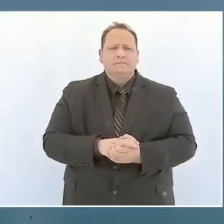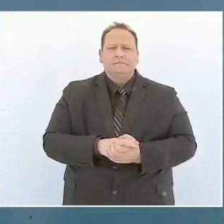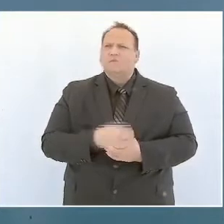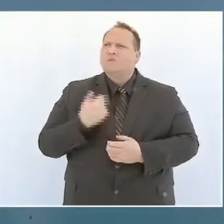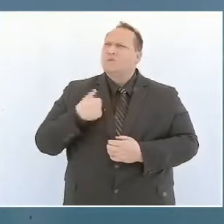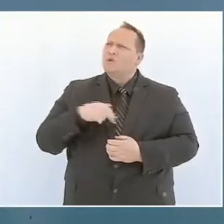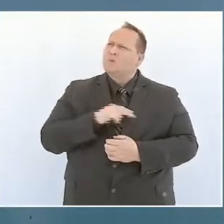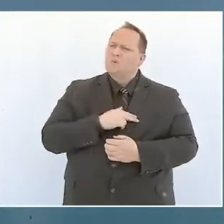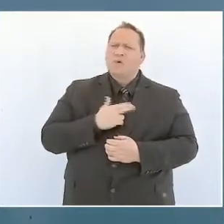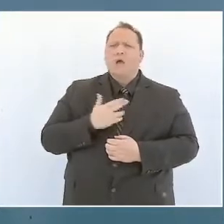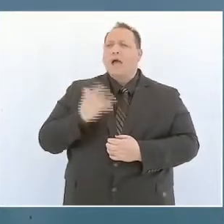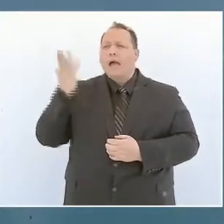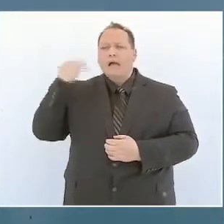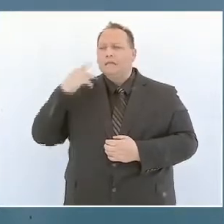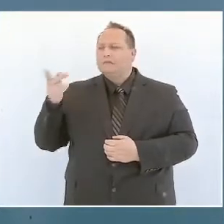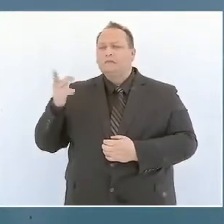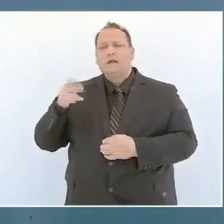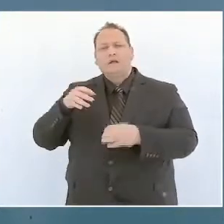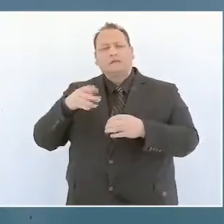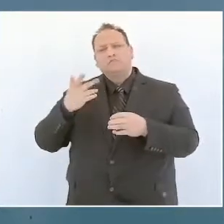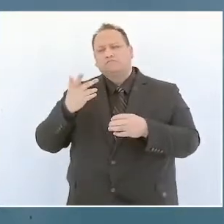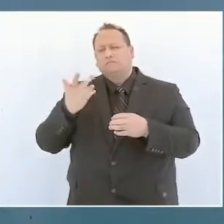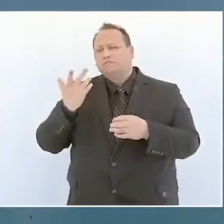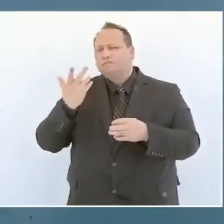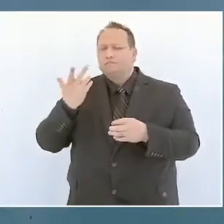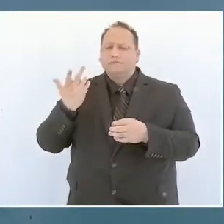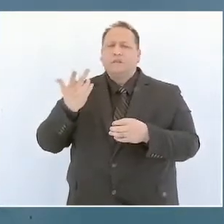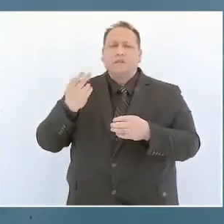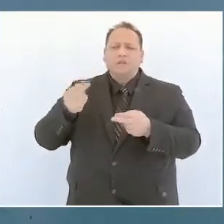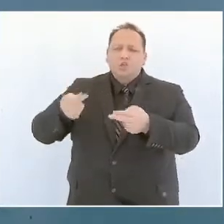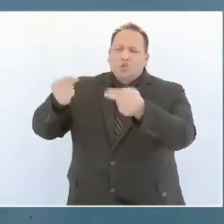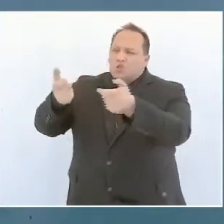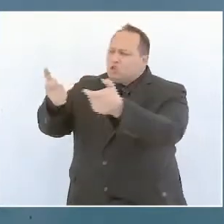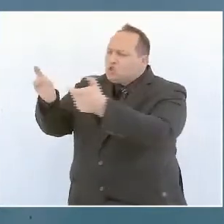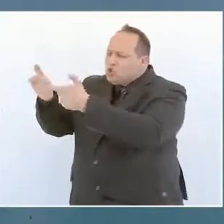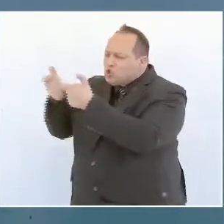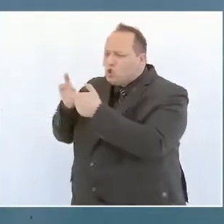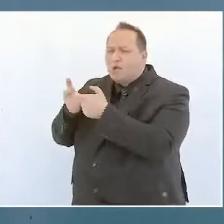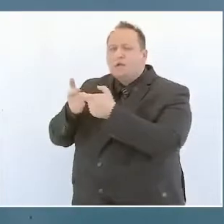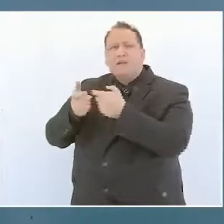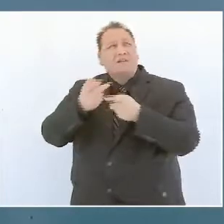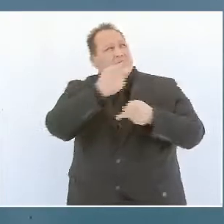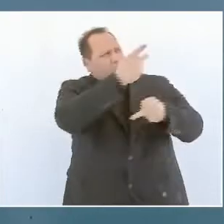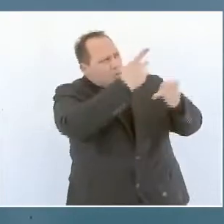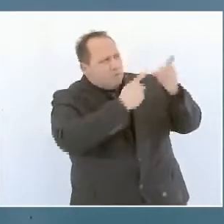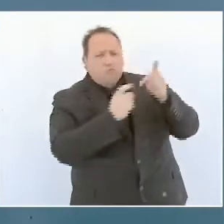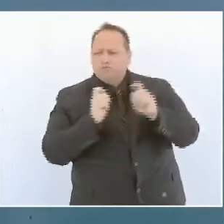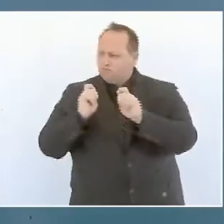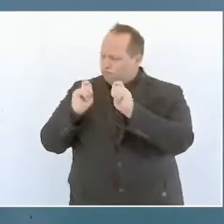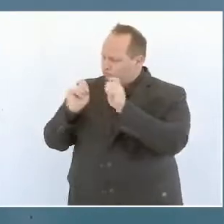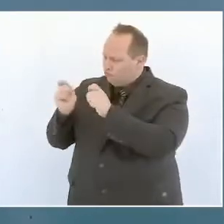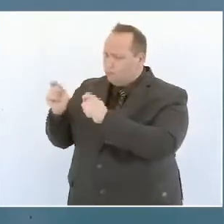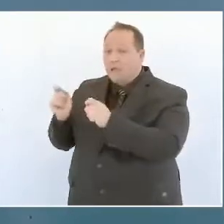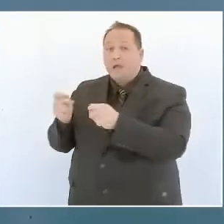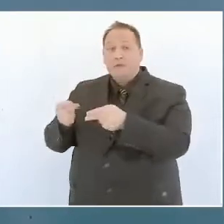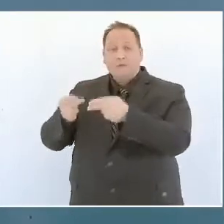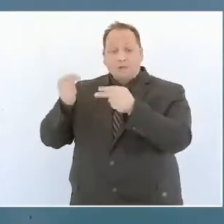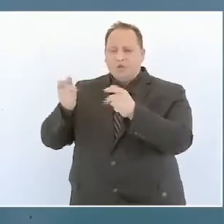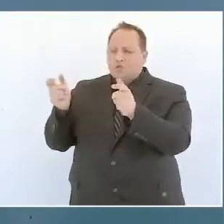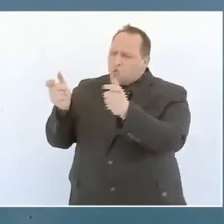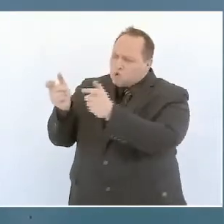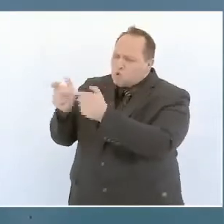hemos entregado créditos para pequeños comerciantes, pequeños empresarios,